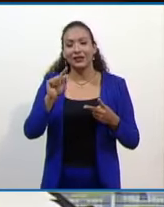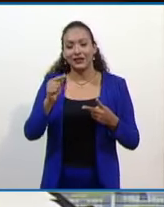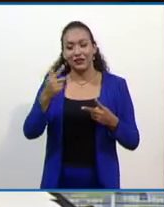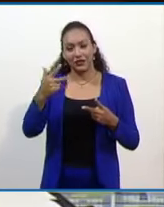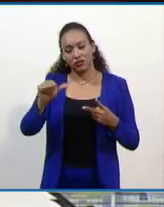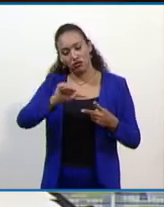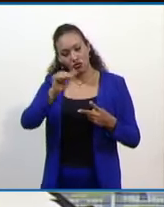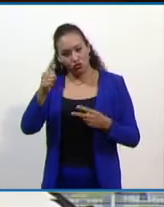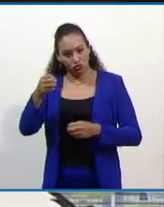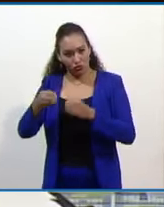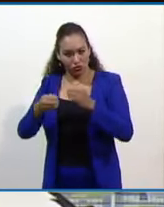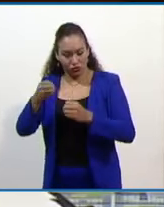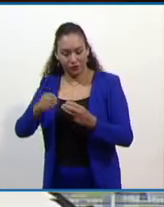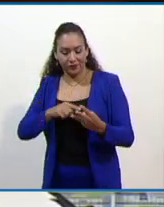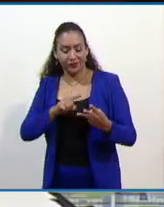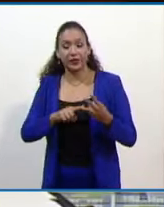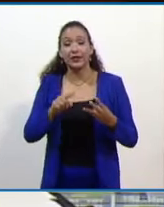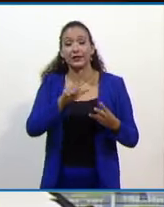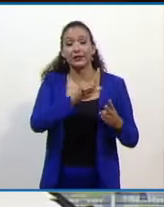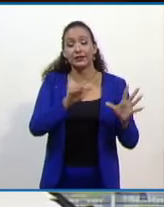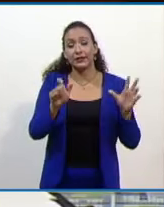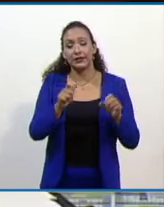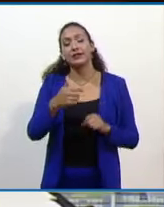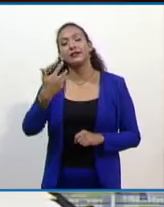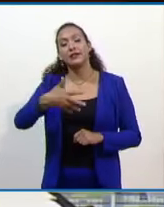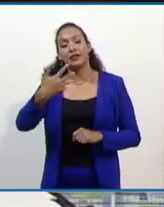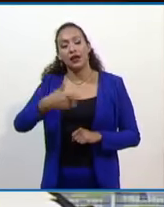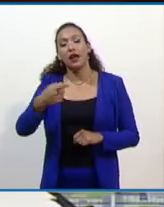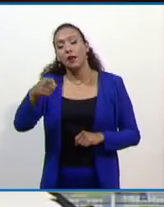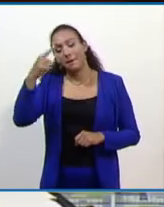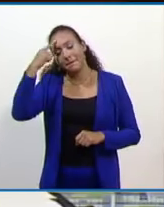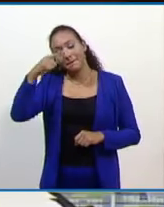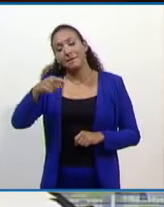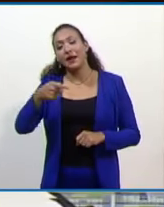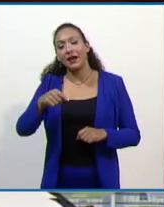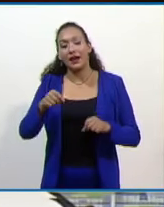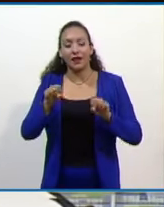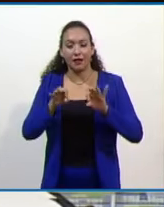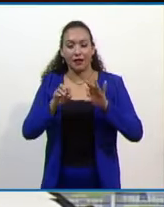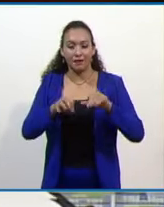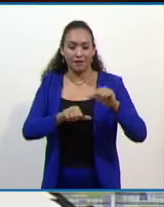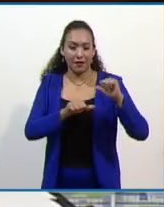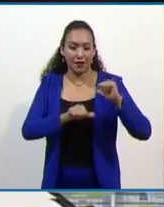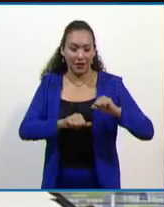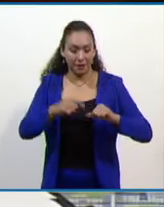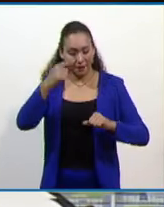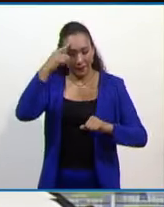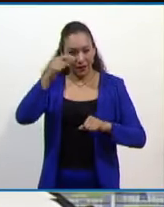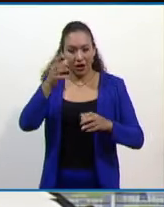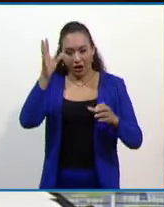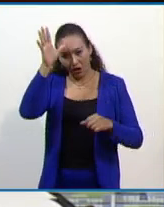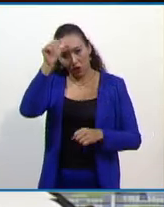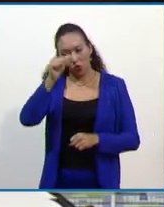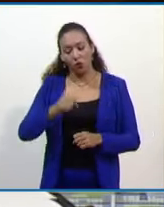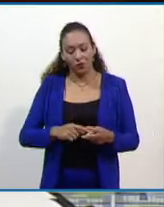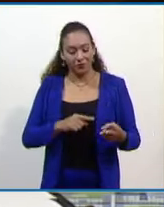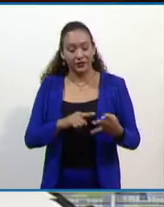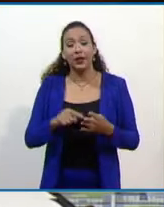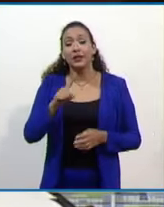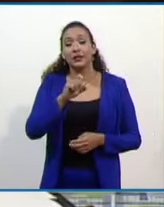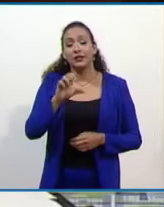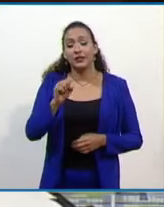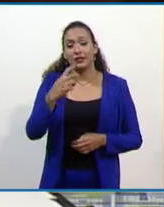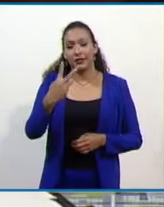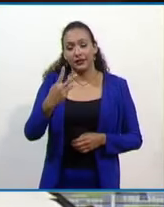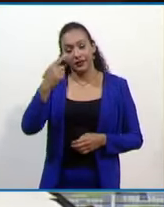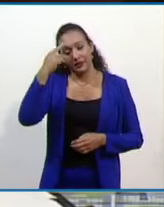sala, 715 a la Subsecretaría General de Acuerdos, 163 a la sección de trámite